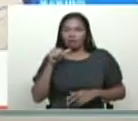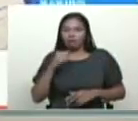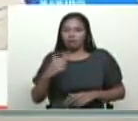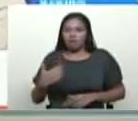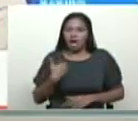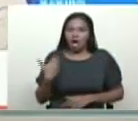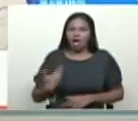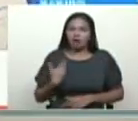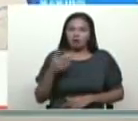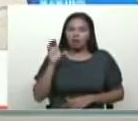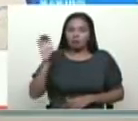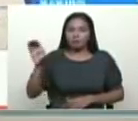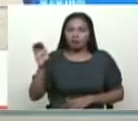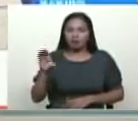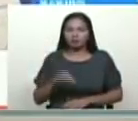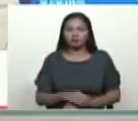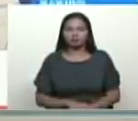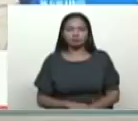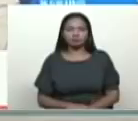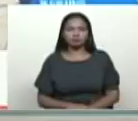país.